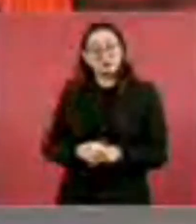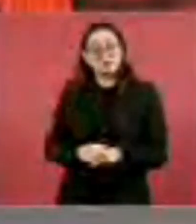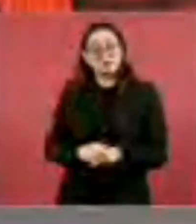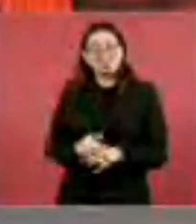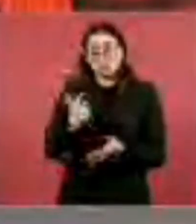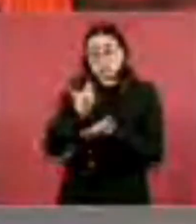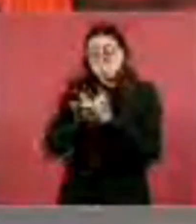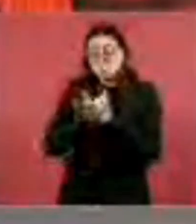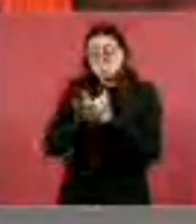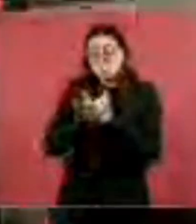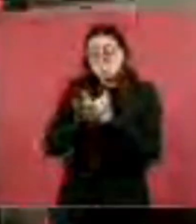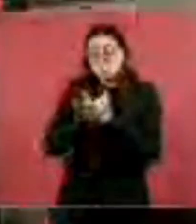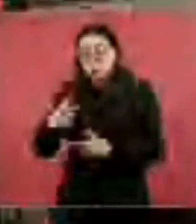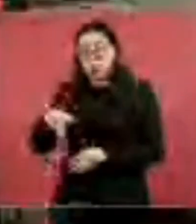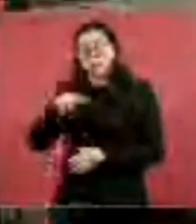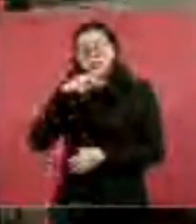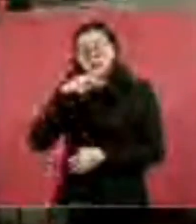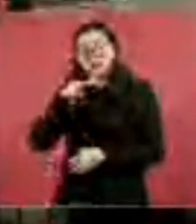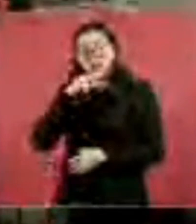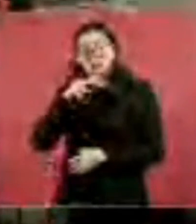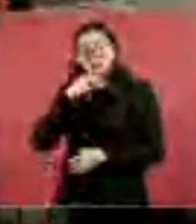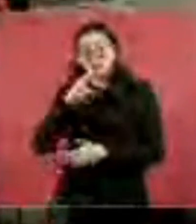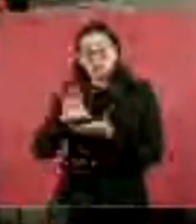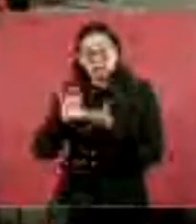el pago del aguinaldo